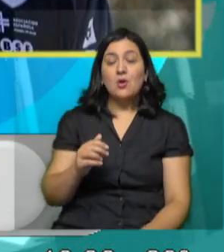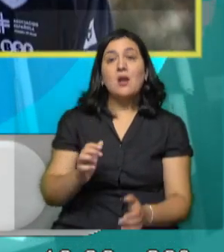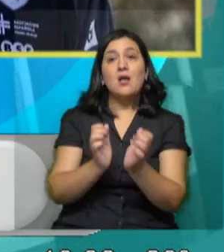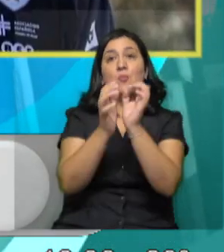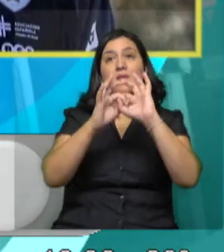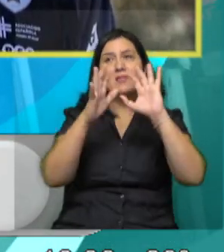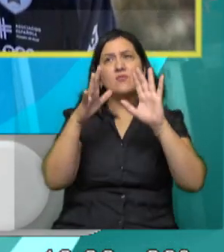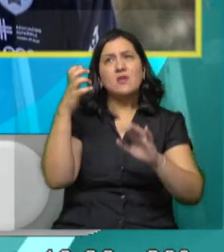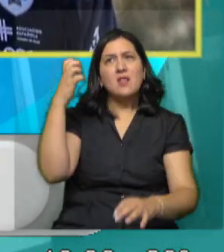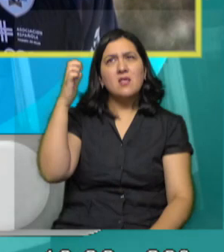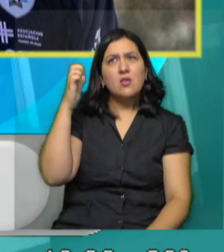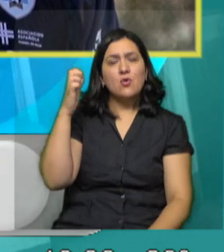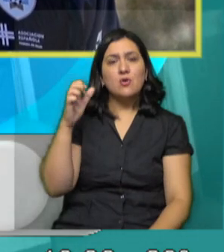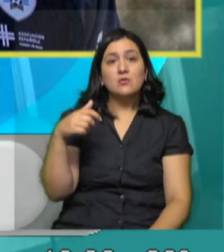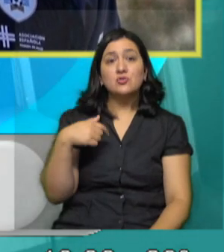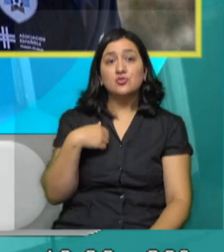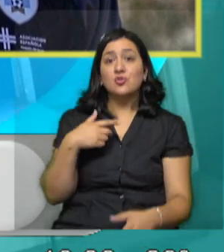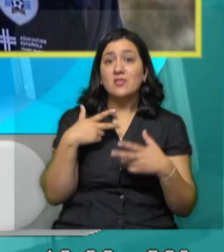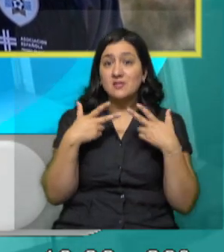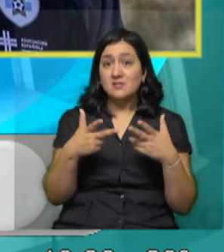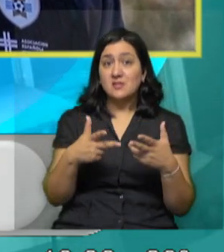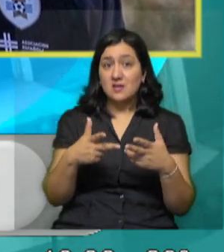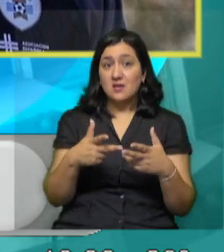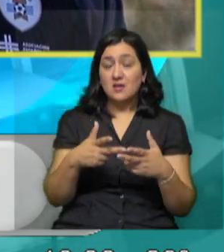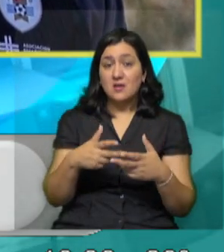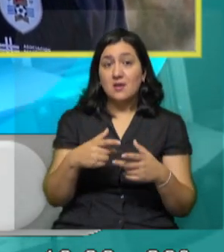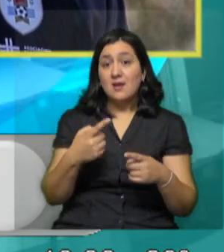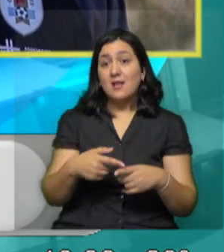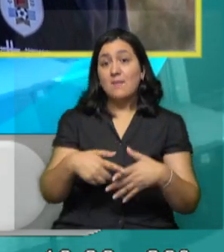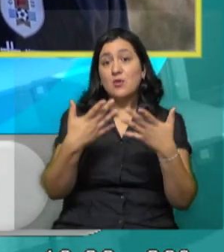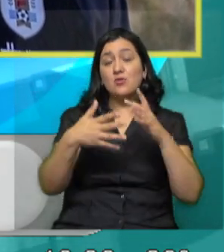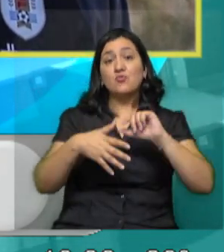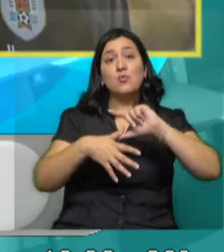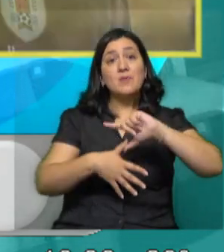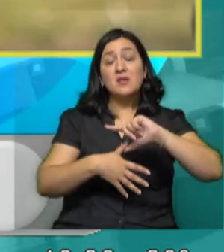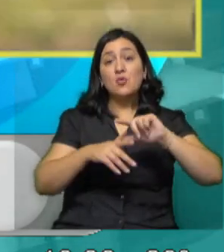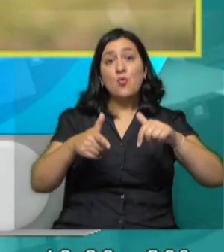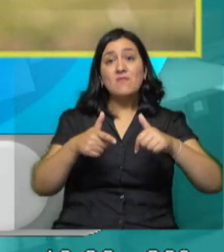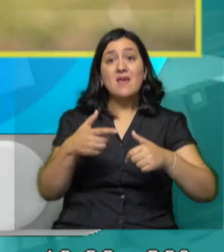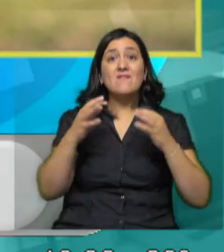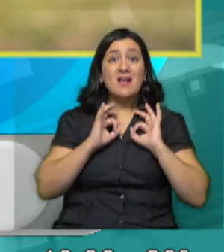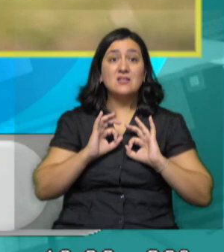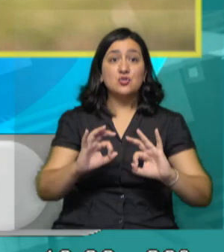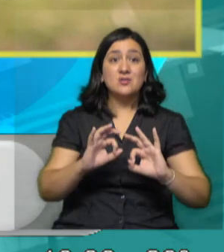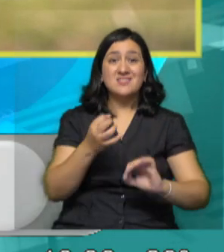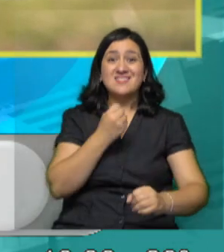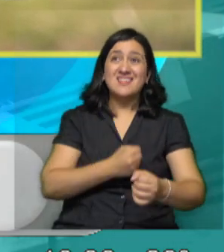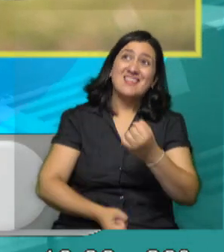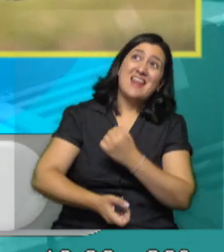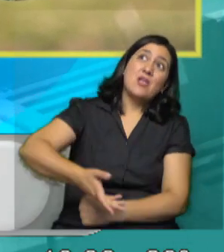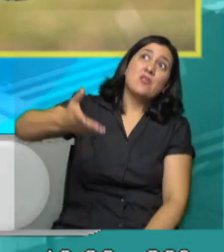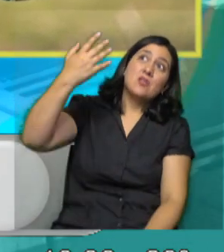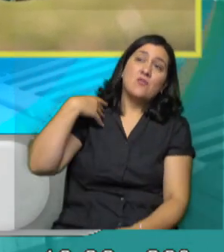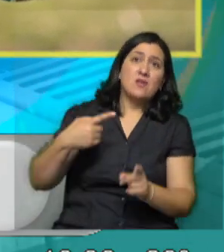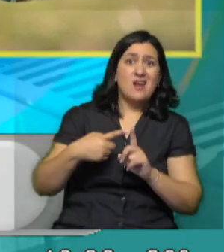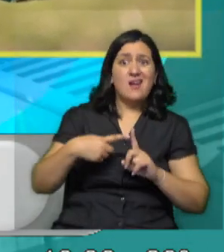enero. Yo un poco les decía hoy en la selección, yo en el sudamericano no había tenido vacaciones desde enero del año anterior. Fue